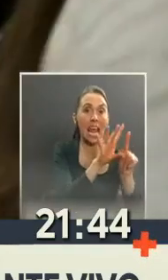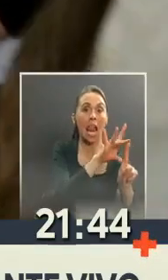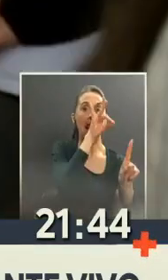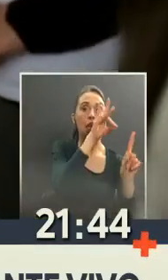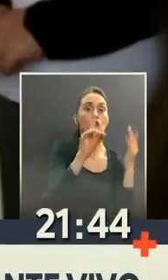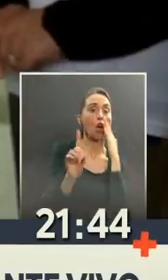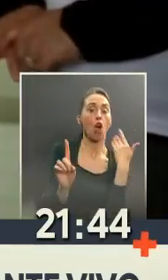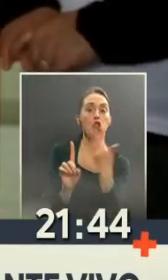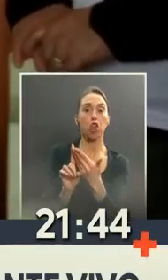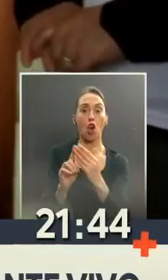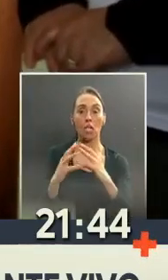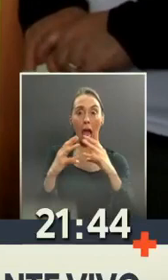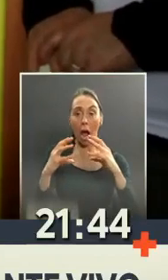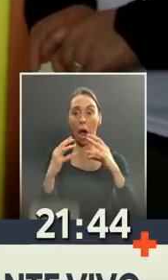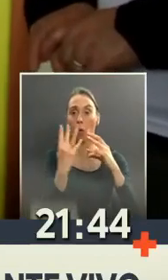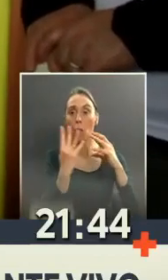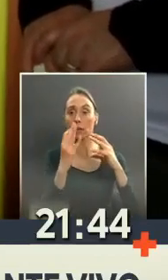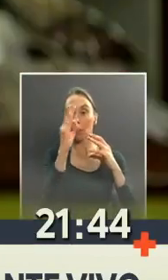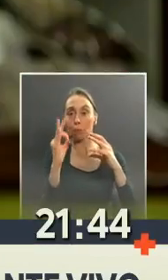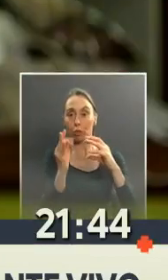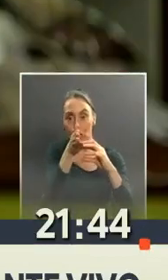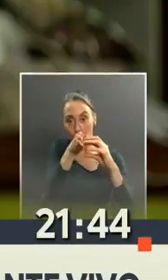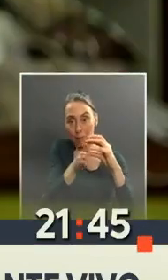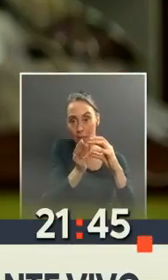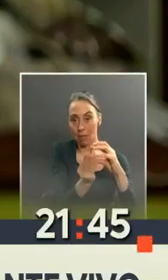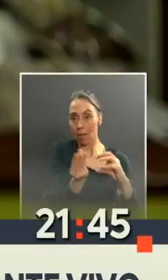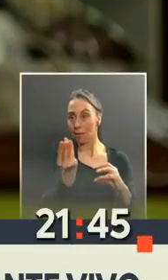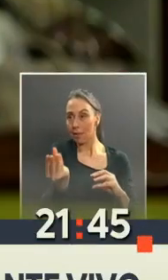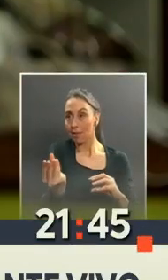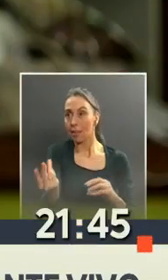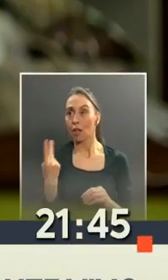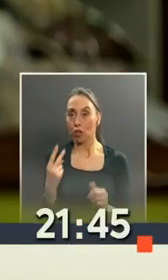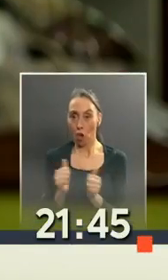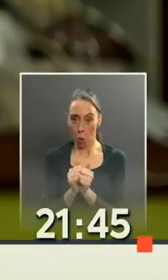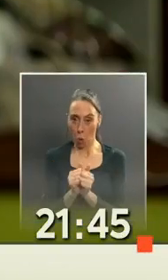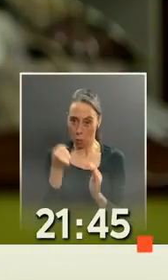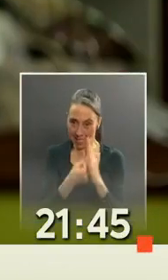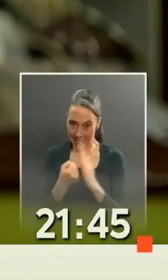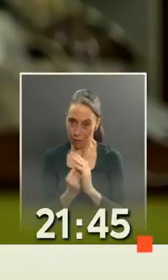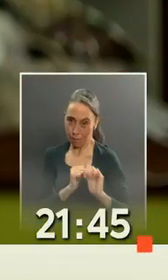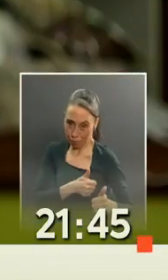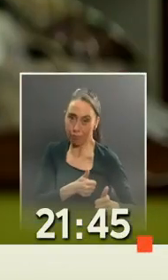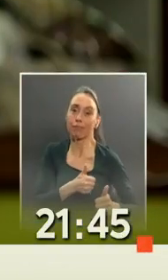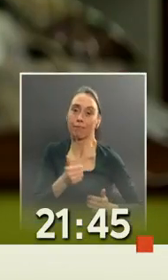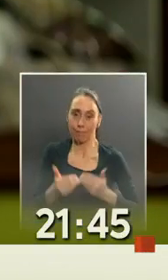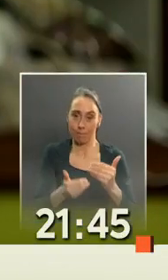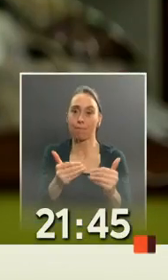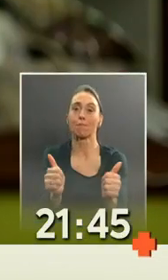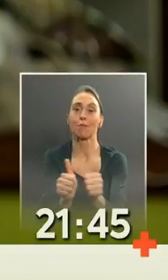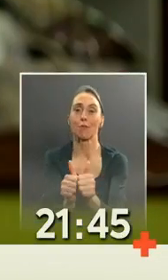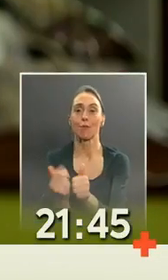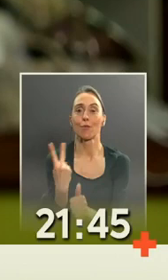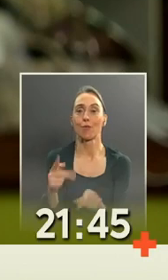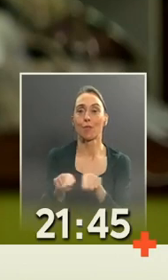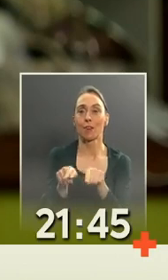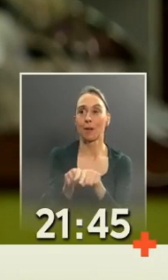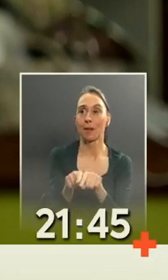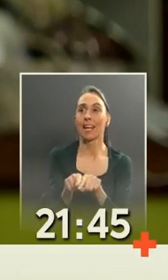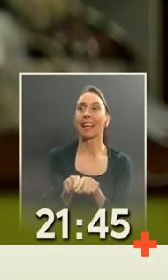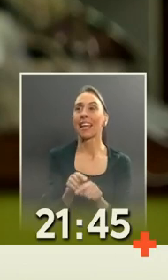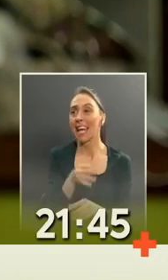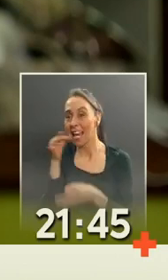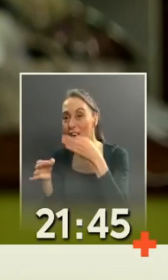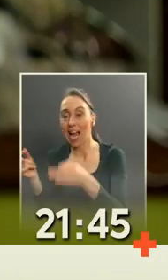el 44% de su hígado. Y vamos a salir juntas esta, lo vamos a hacer. Y al final se reía y me